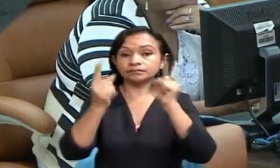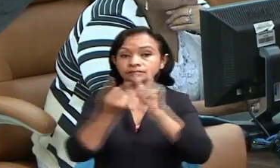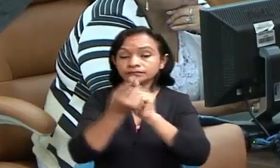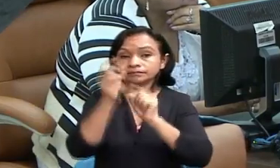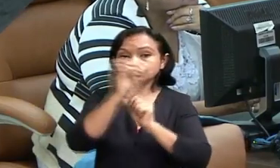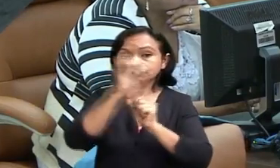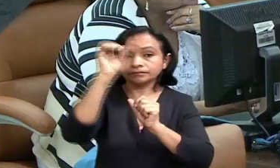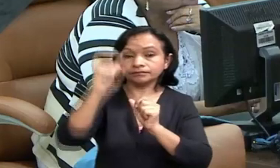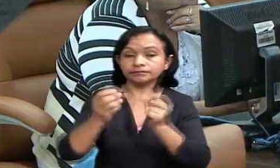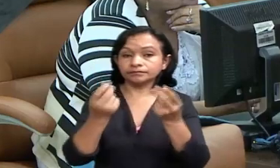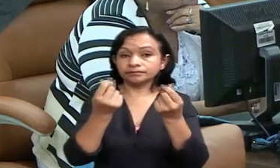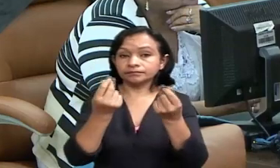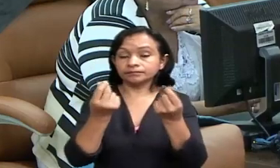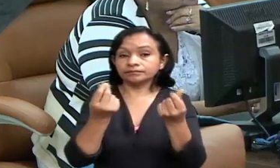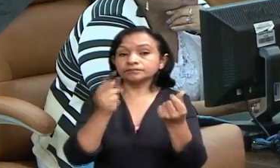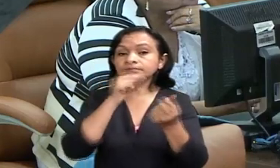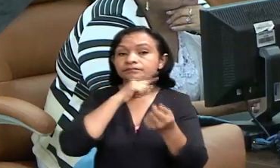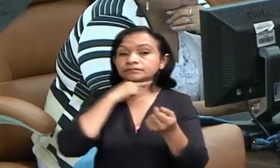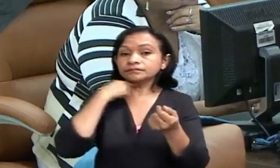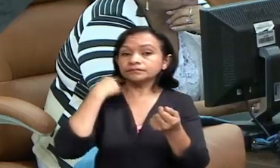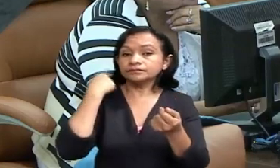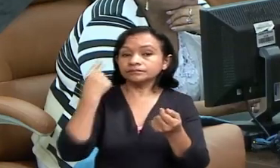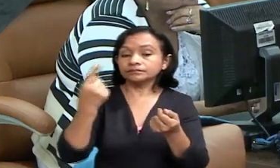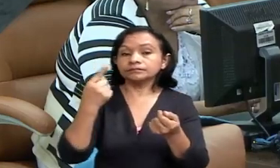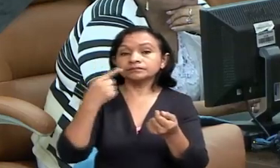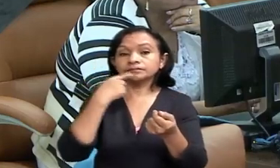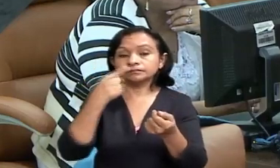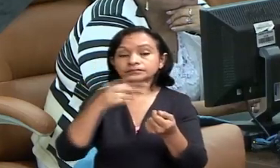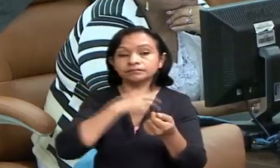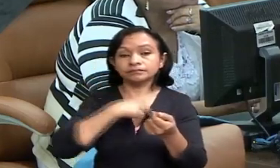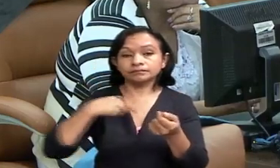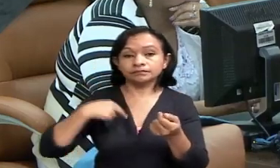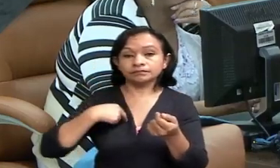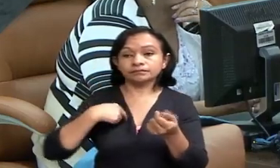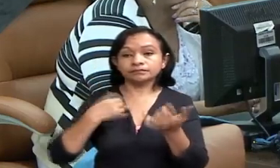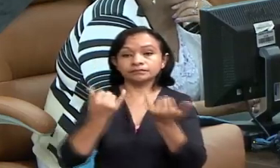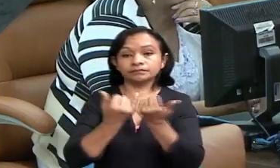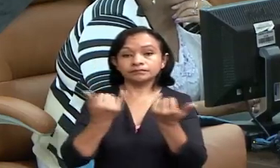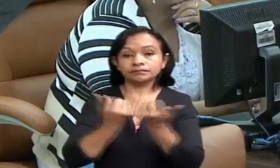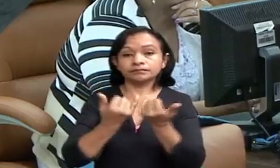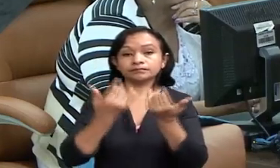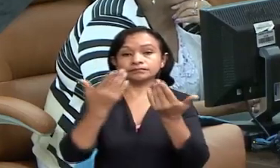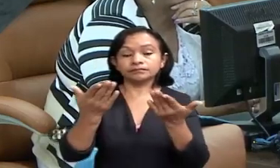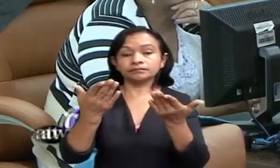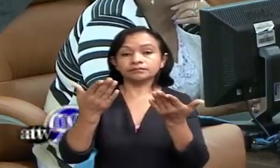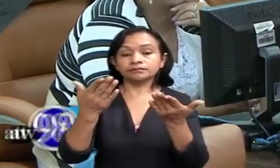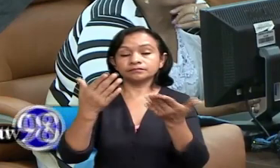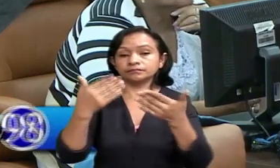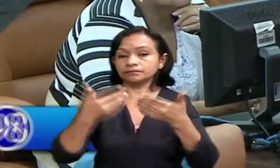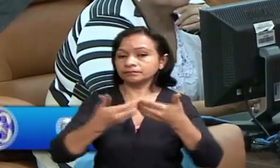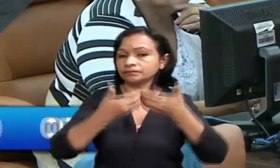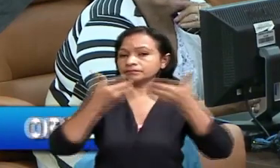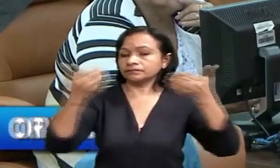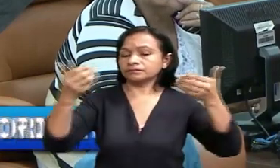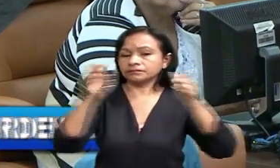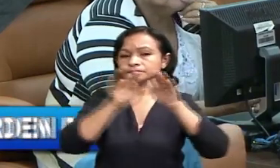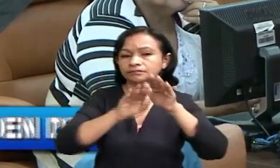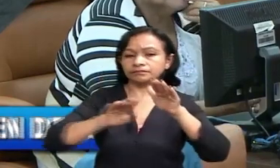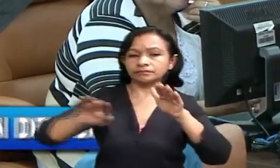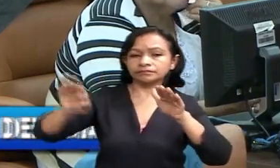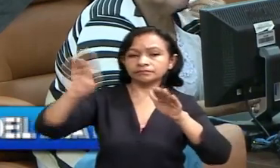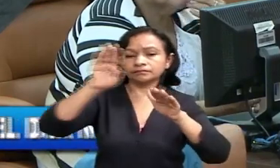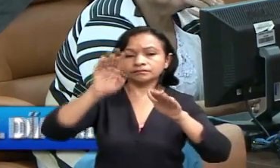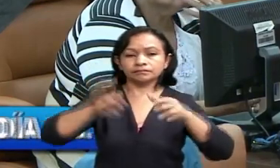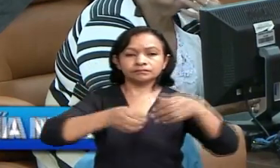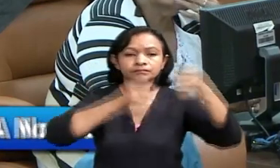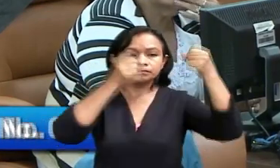fiscal que en efecto, y voy a demostrarlo con hechos, hace pagar más a los que